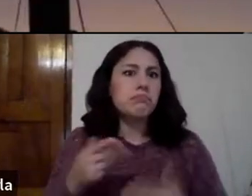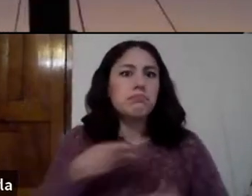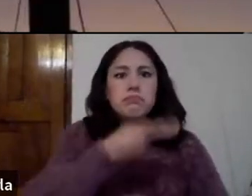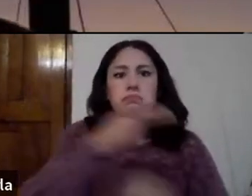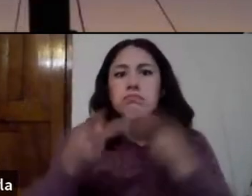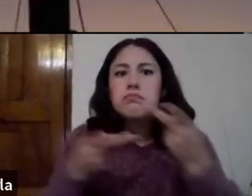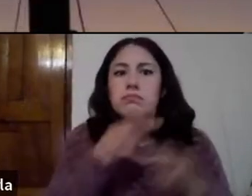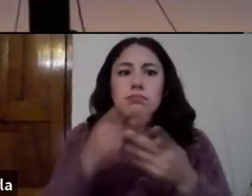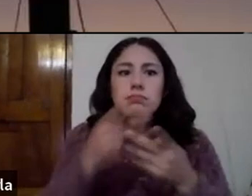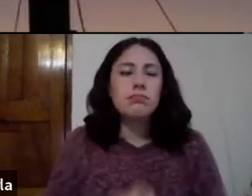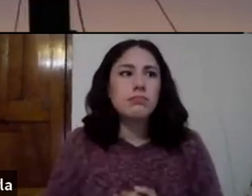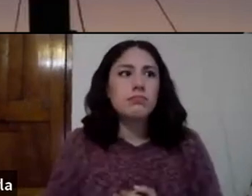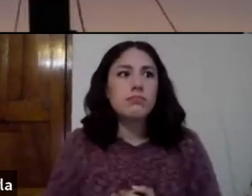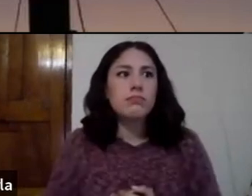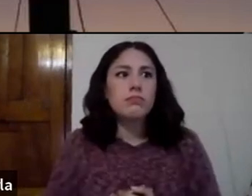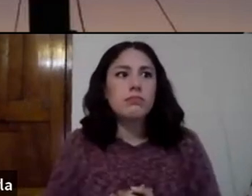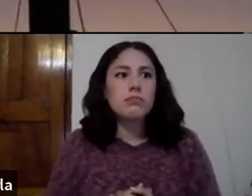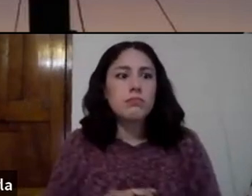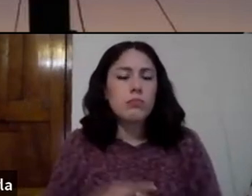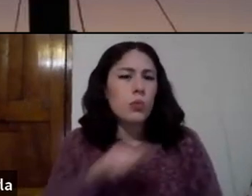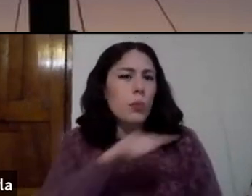¿quién es Dios para ti?